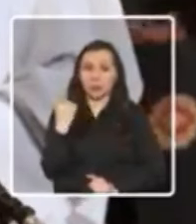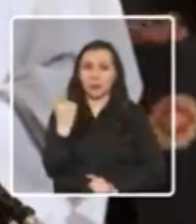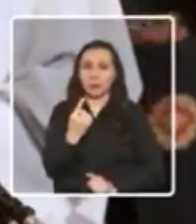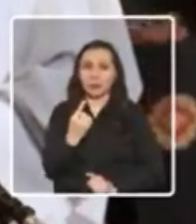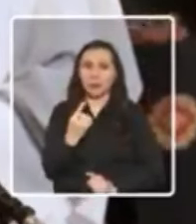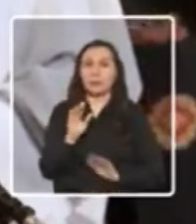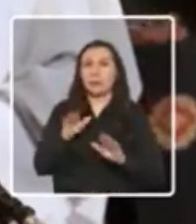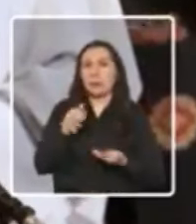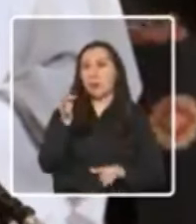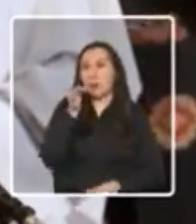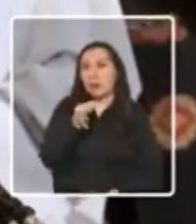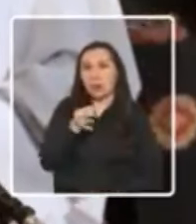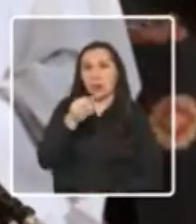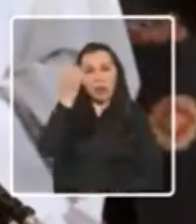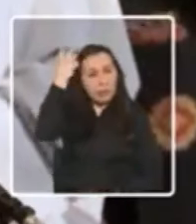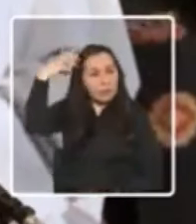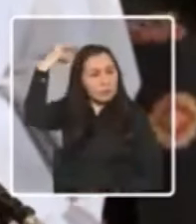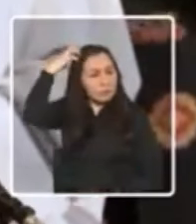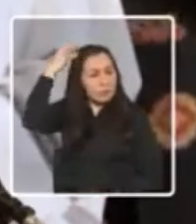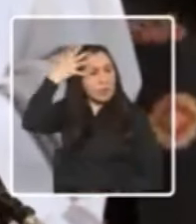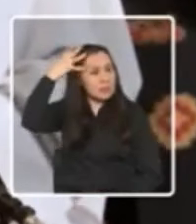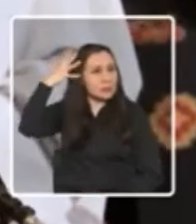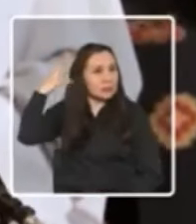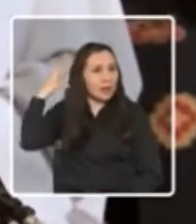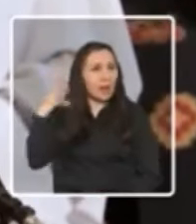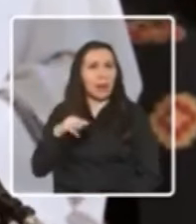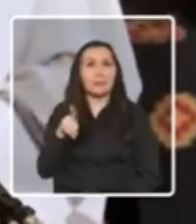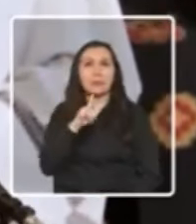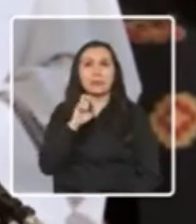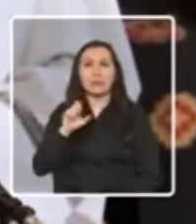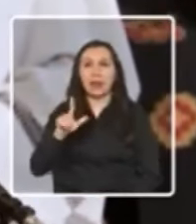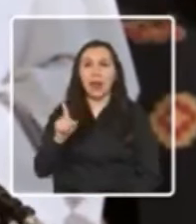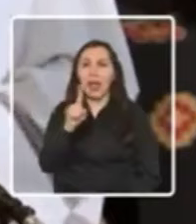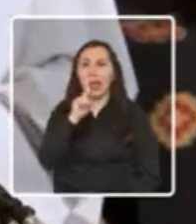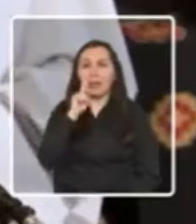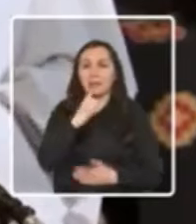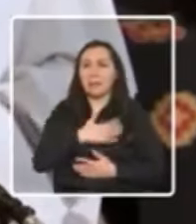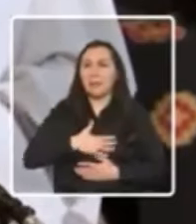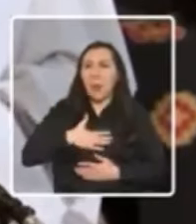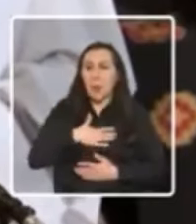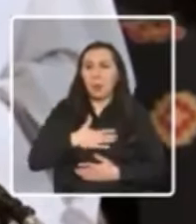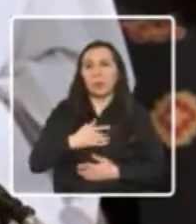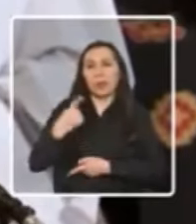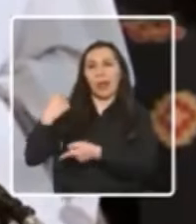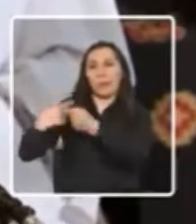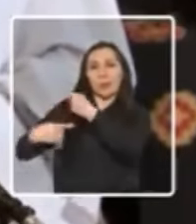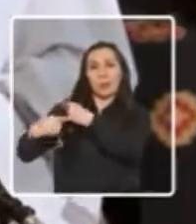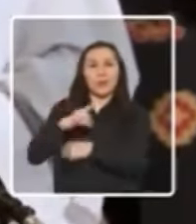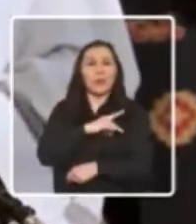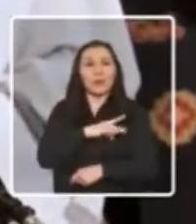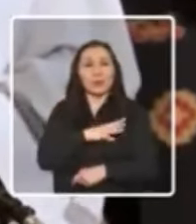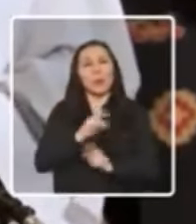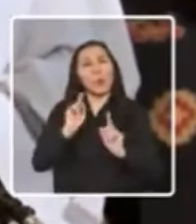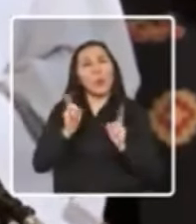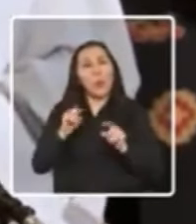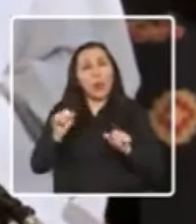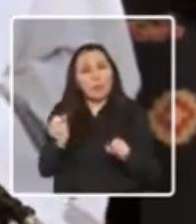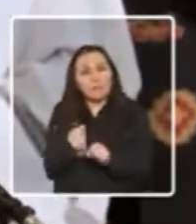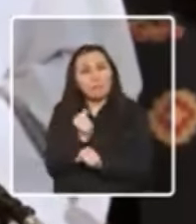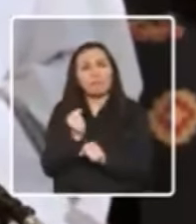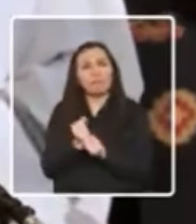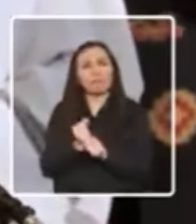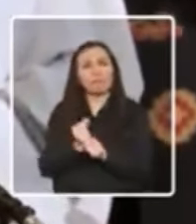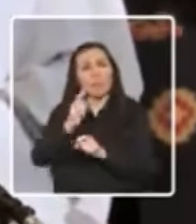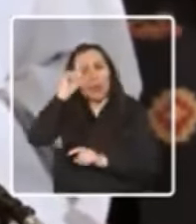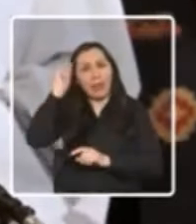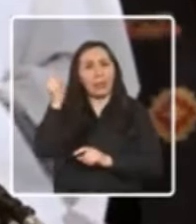eh No recuerdo en este minuto los apellidos creo que es Jackson uno Murillo otro y no recuerdo el nombre estos muchachos estos